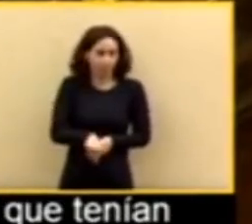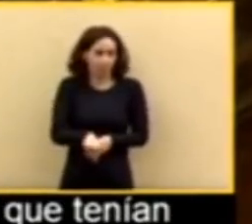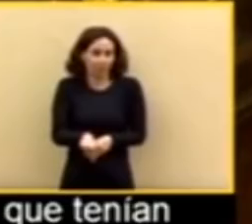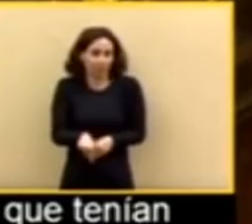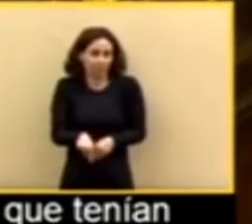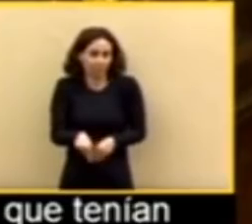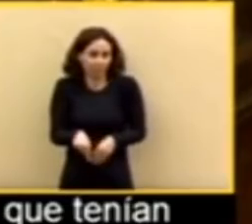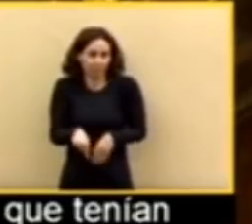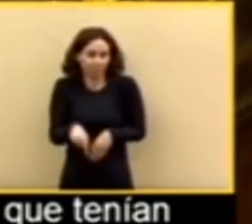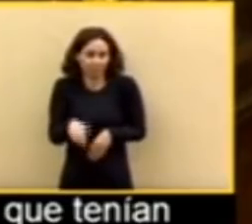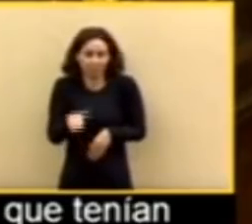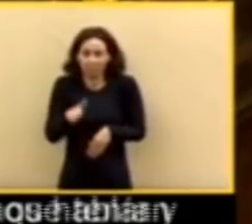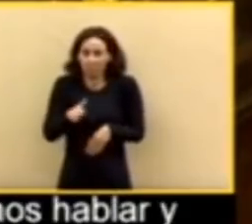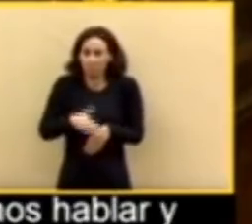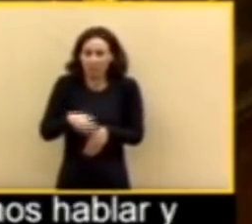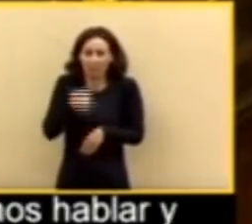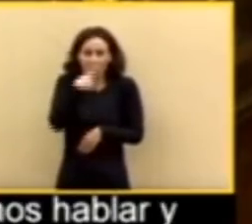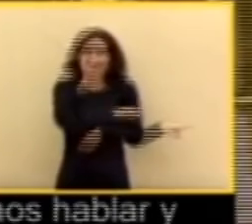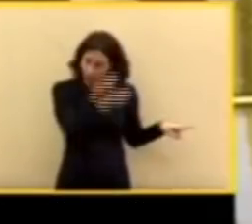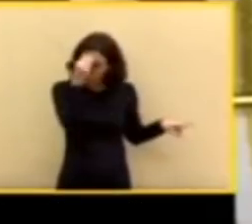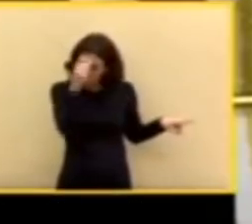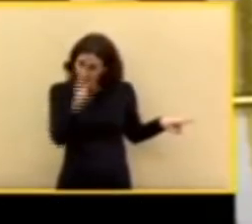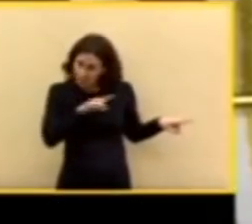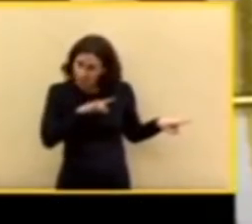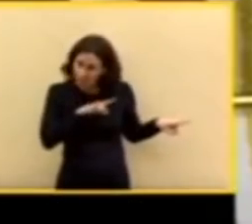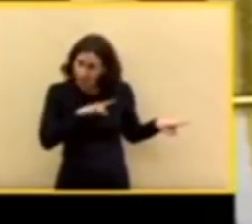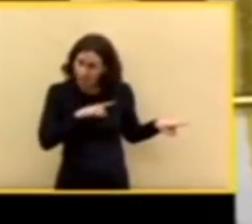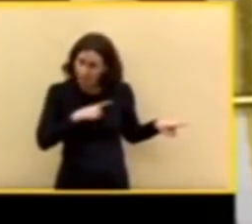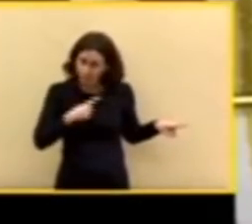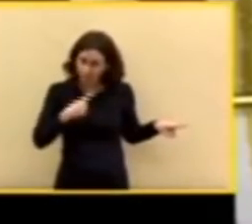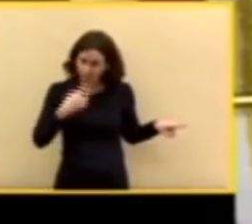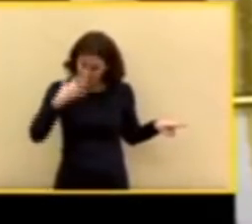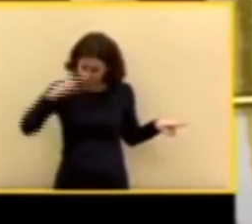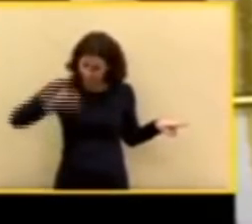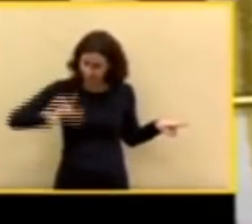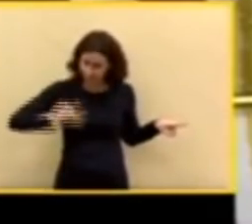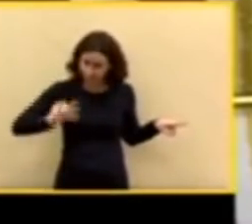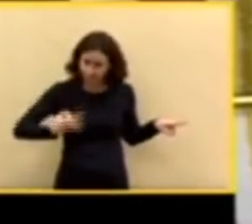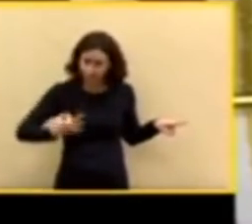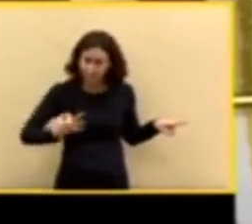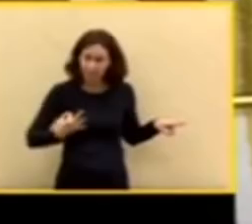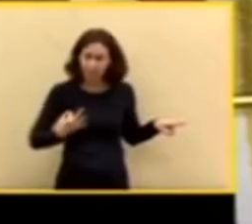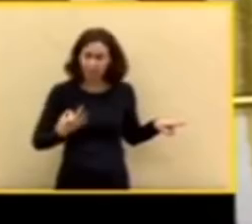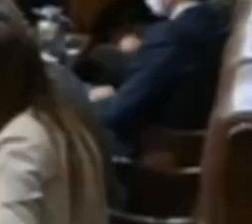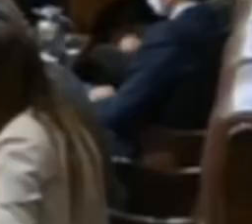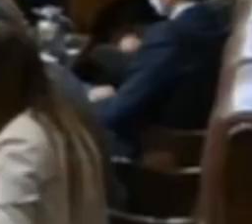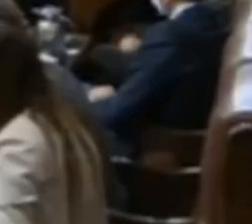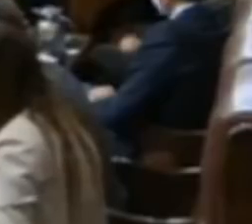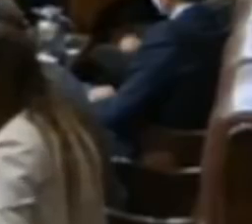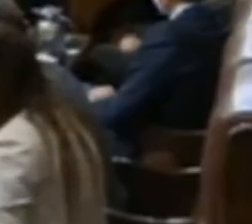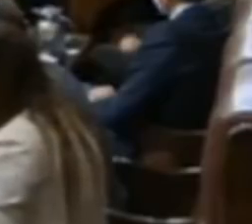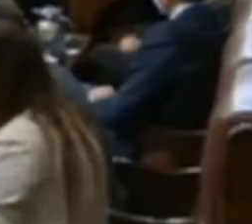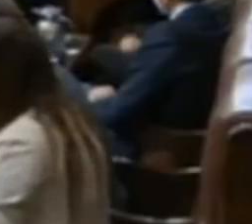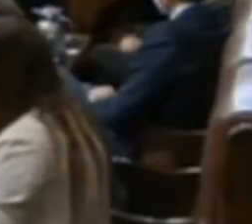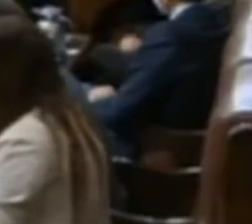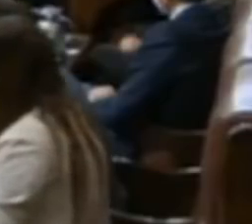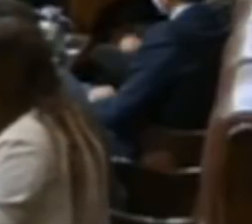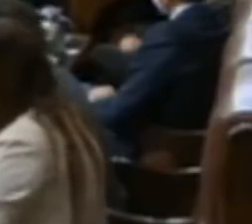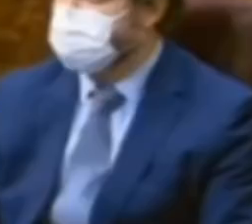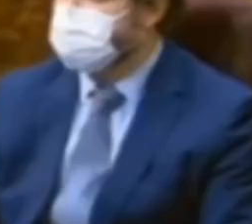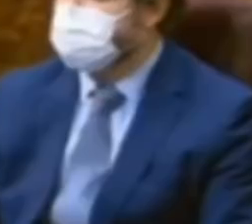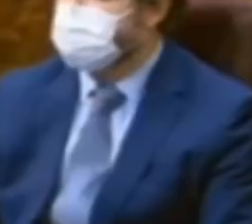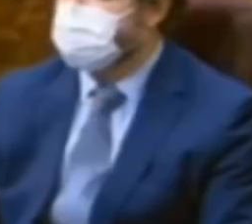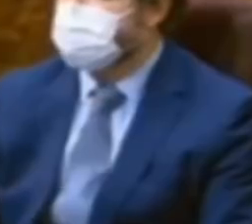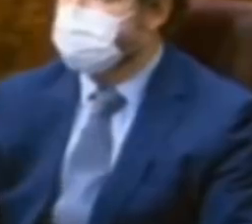afirmaciones retóricas en el Parlamento que pueden ser más o menos afortunadas, más o menos justas,